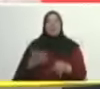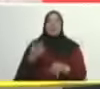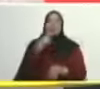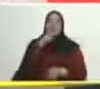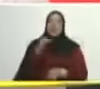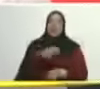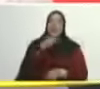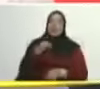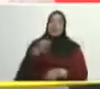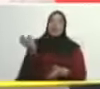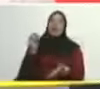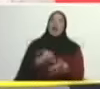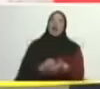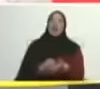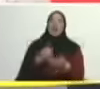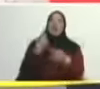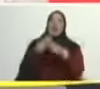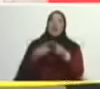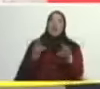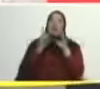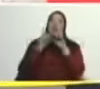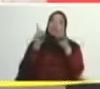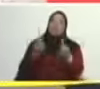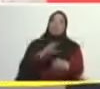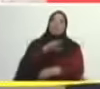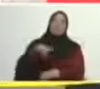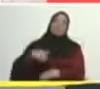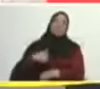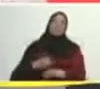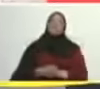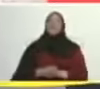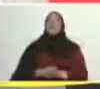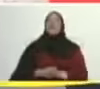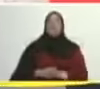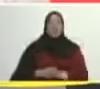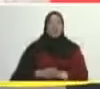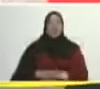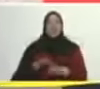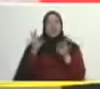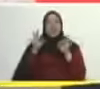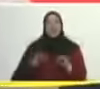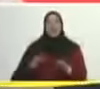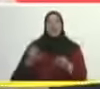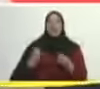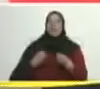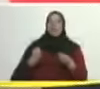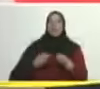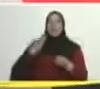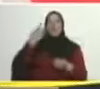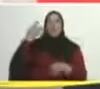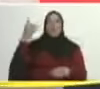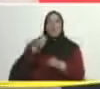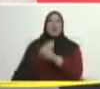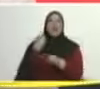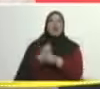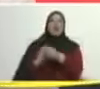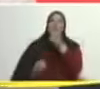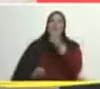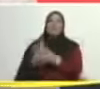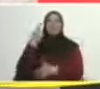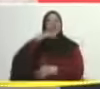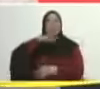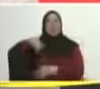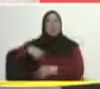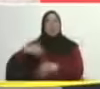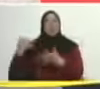siempre con la modesta pero decidida contribución de Cuba. Hagamos realidad los sueños de los fundadores de esta alianza.